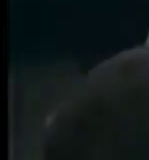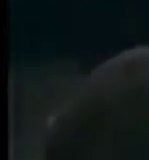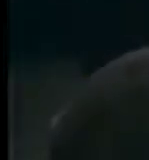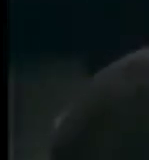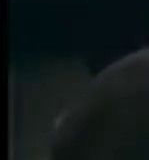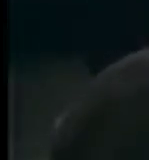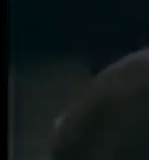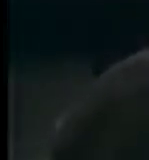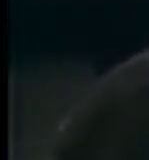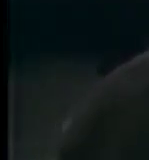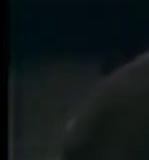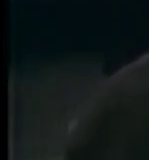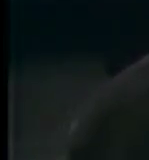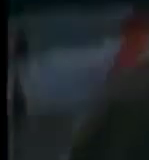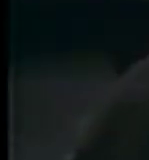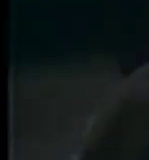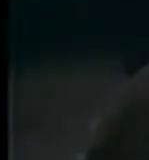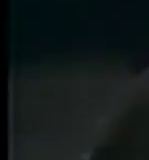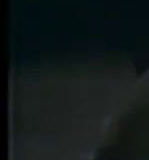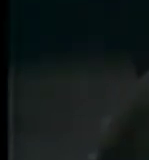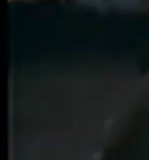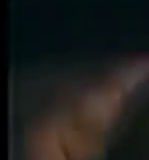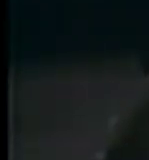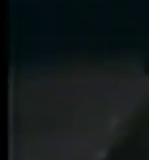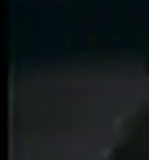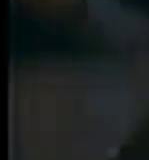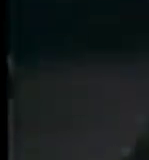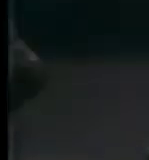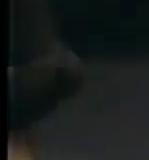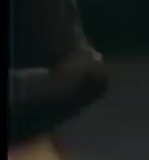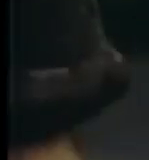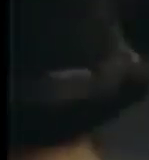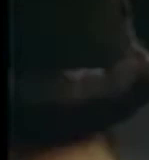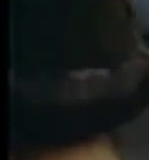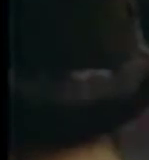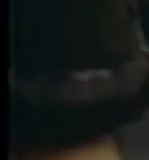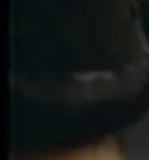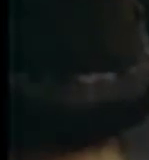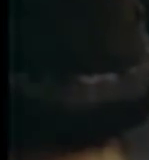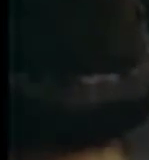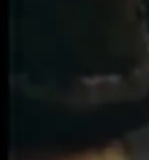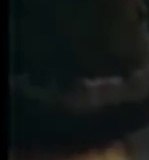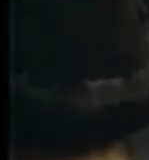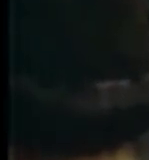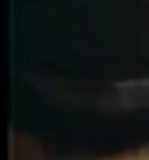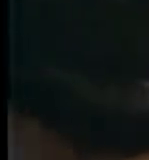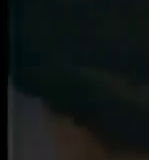Por ningún motivo, ese intelectual o lo que coño sea, tenía que salir de aquí.